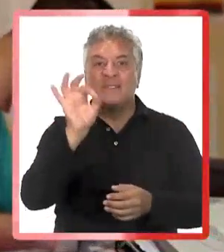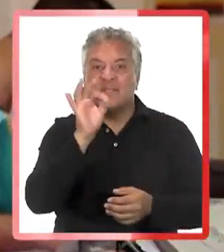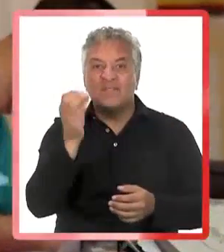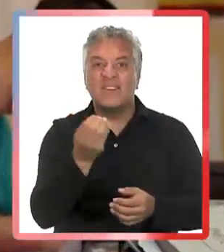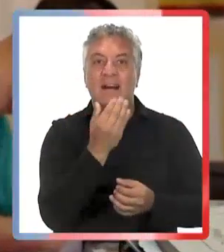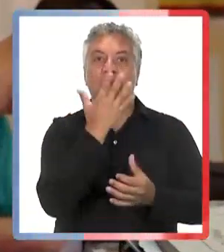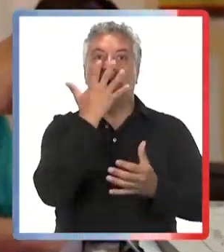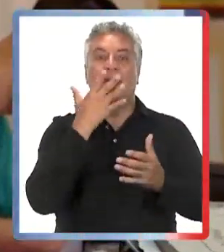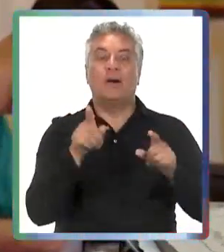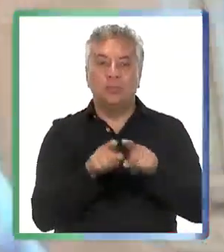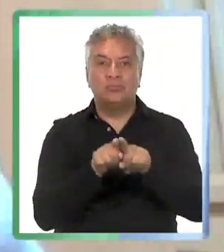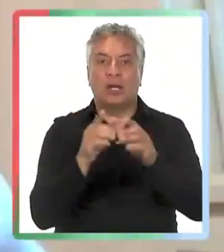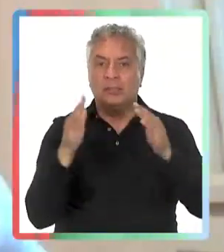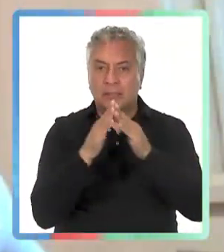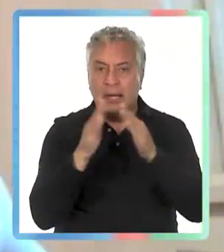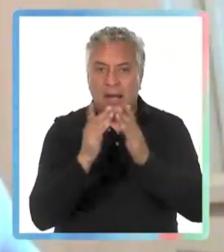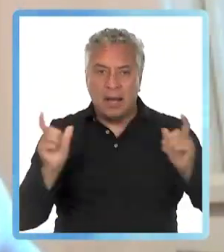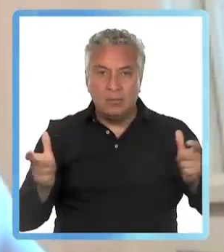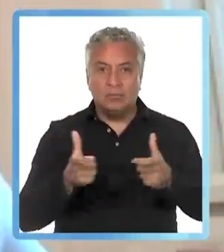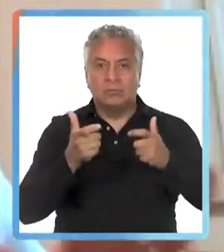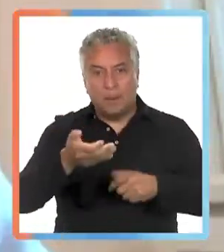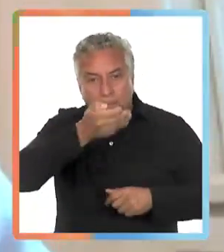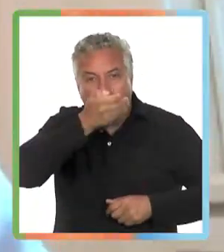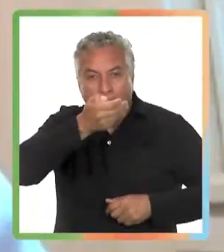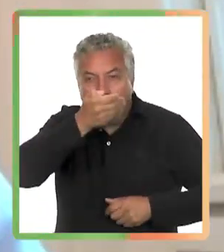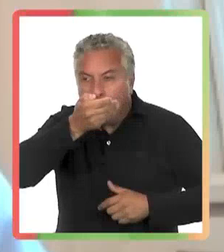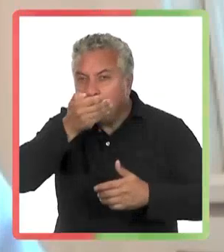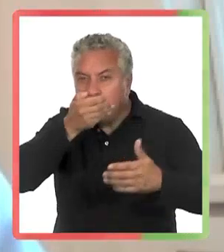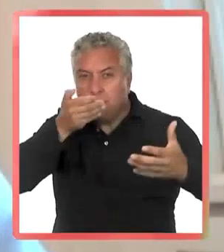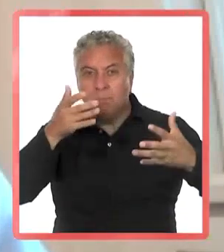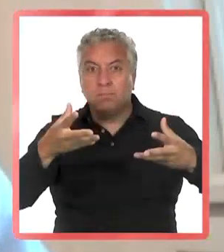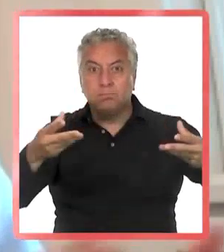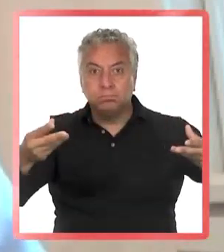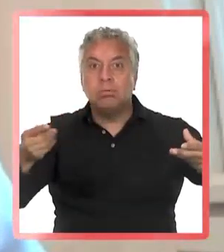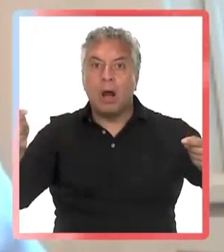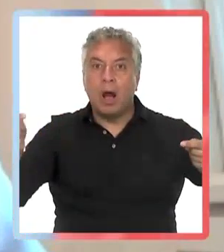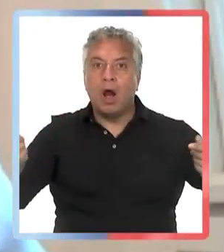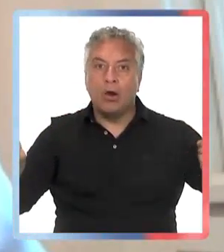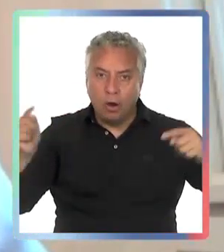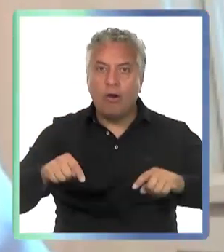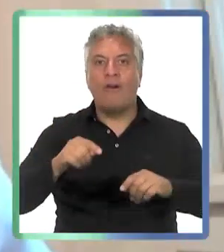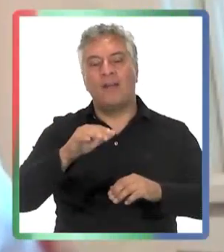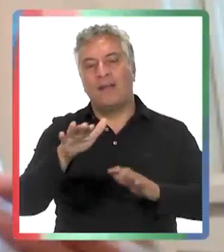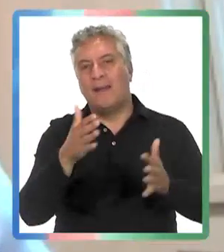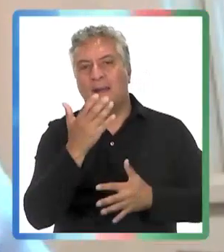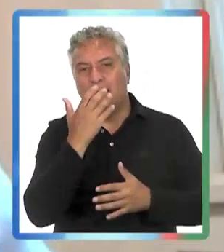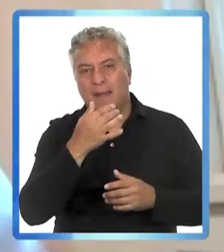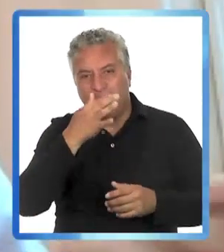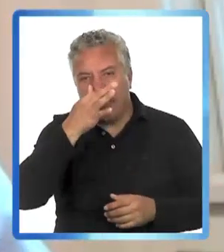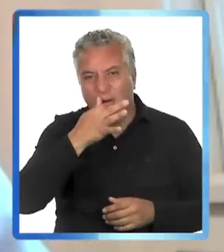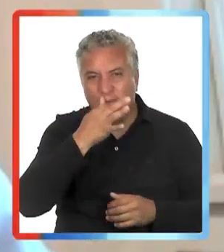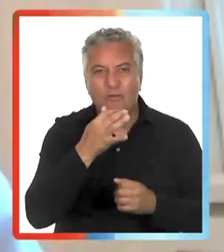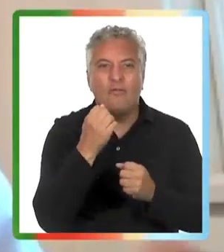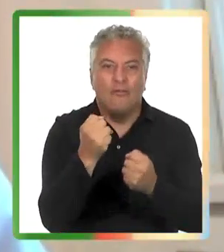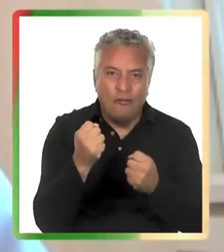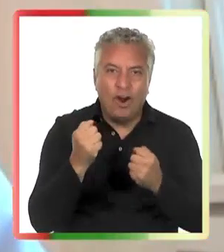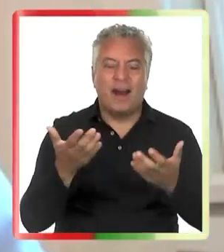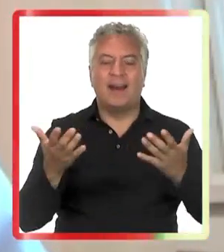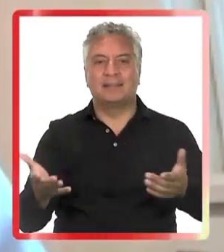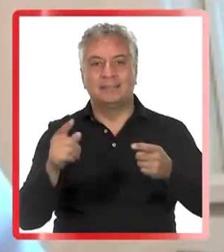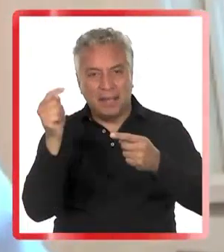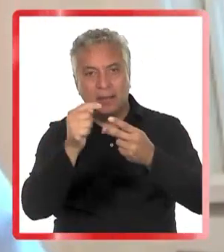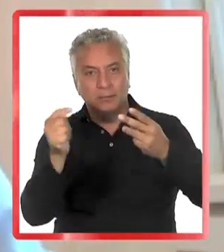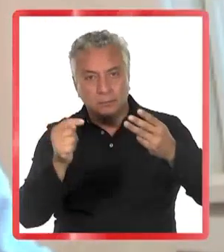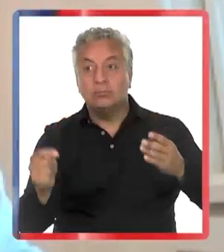estado desaparecidos por los confinamientos, por el uso de mascarilla, etcétera, y ahora ya los estamos viendo nuevamente. Influenza, respiratorio